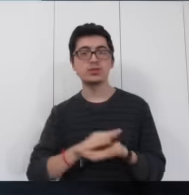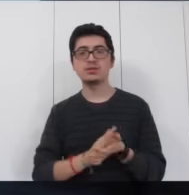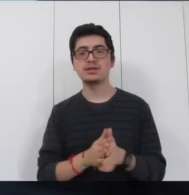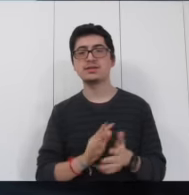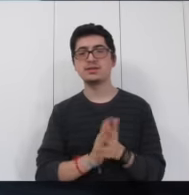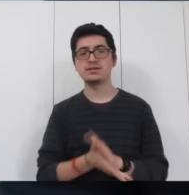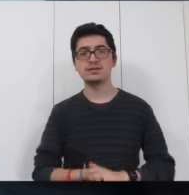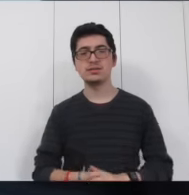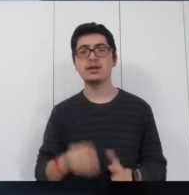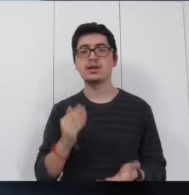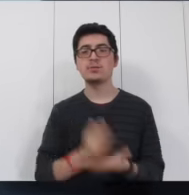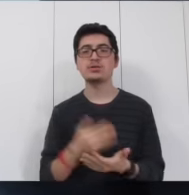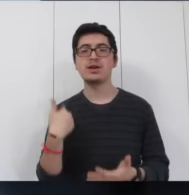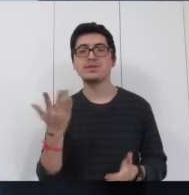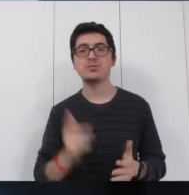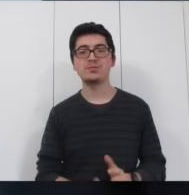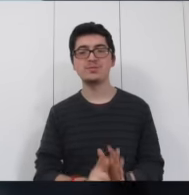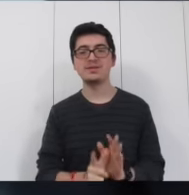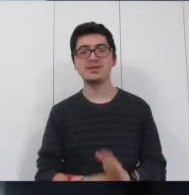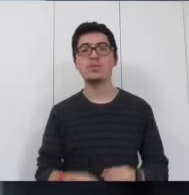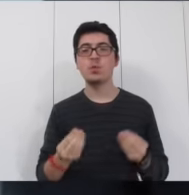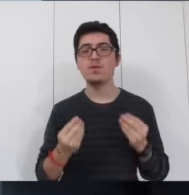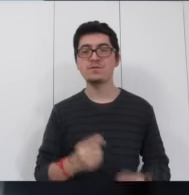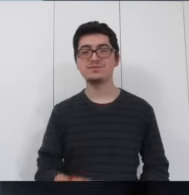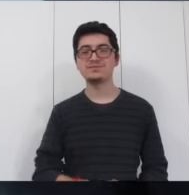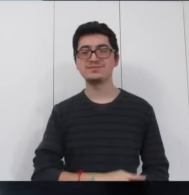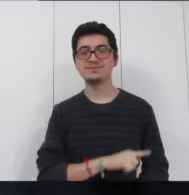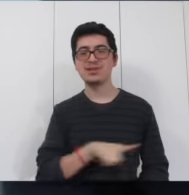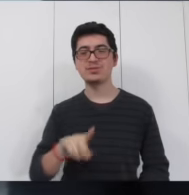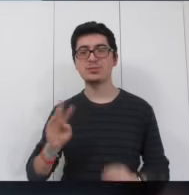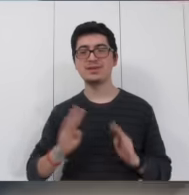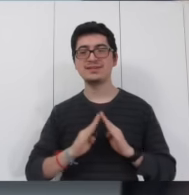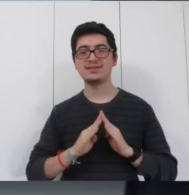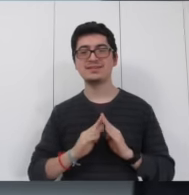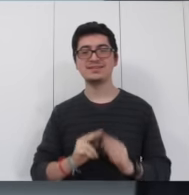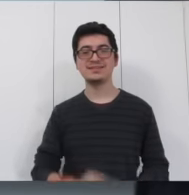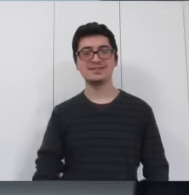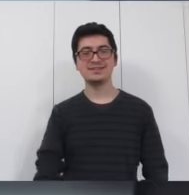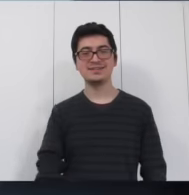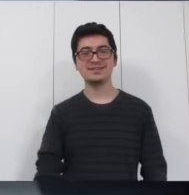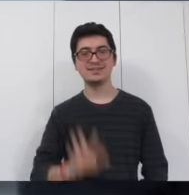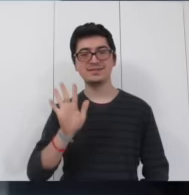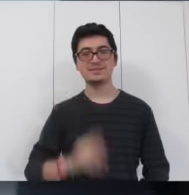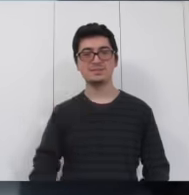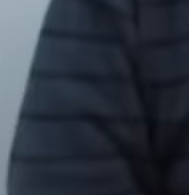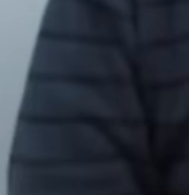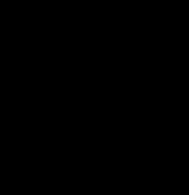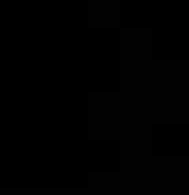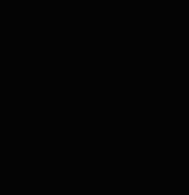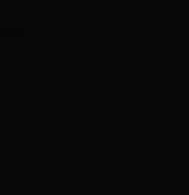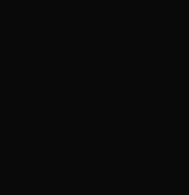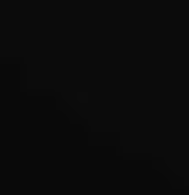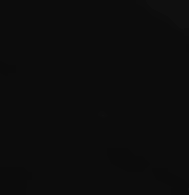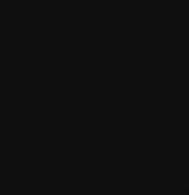seguirme en todas mis redes sociales y yo los espero hasta el próximo capítulo. Que estén muy muy bien. Saludos por su casa. Chao.